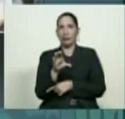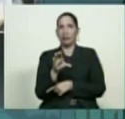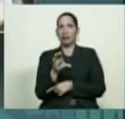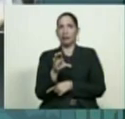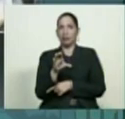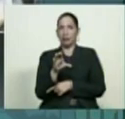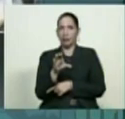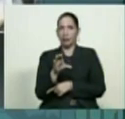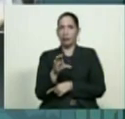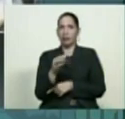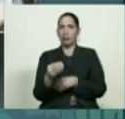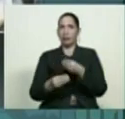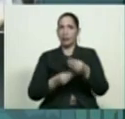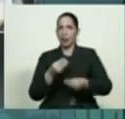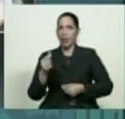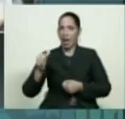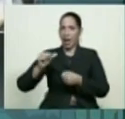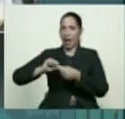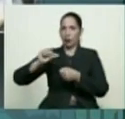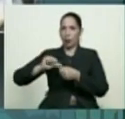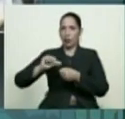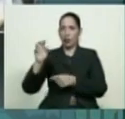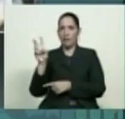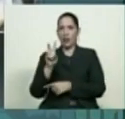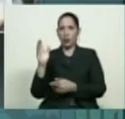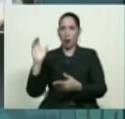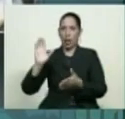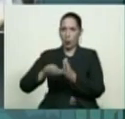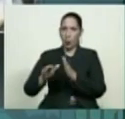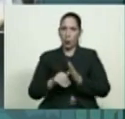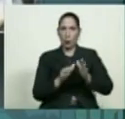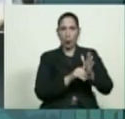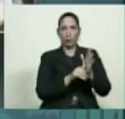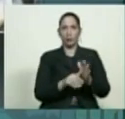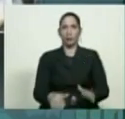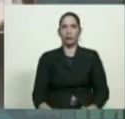robando la gasolina venezolana.